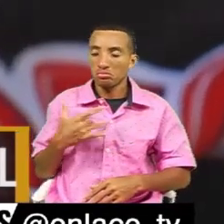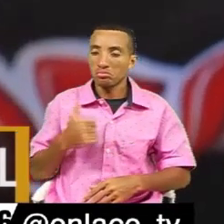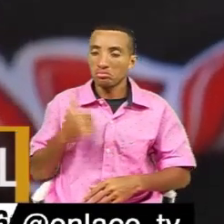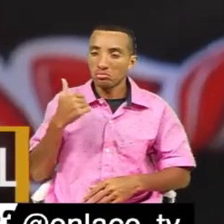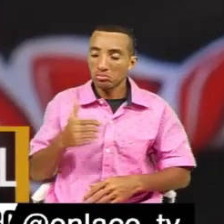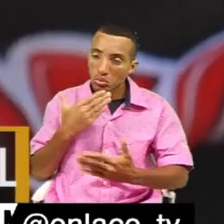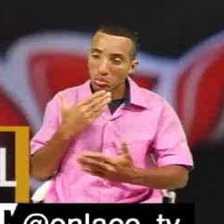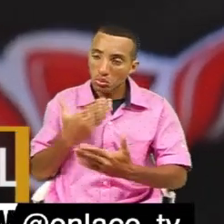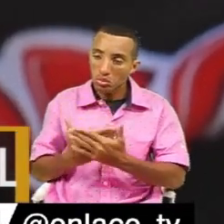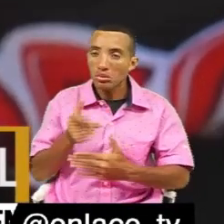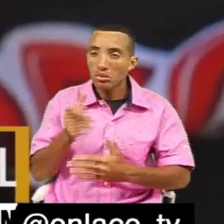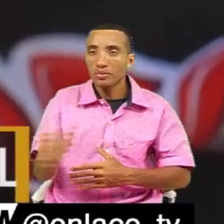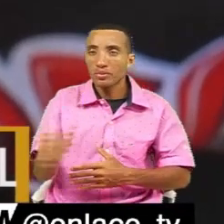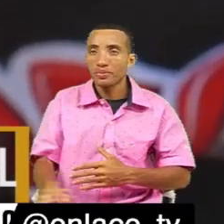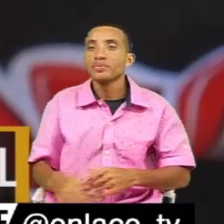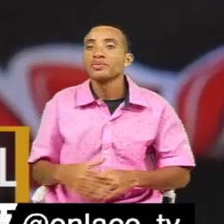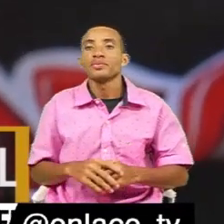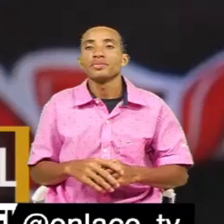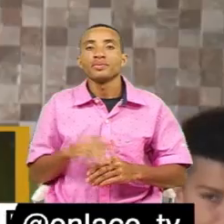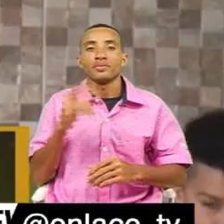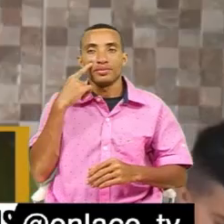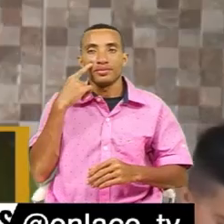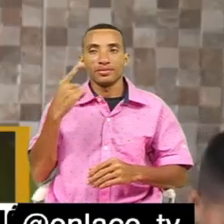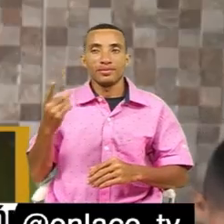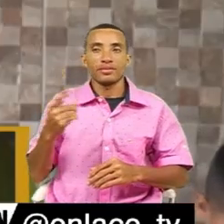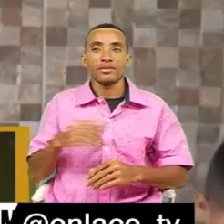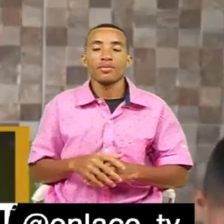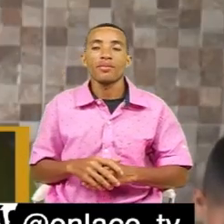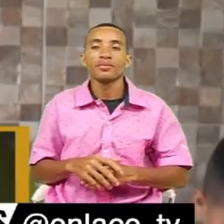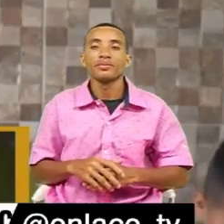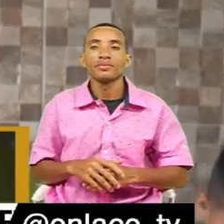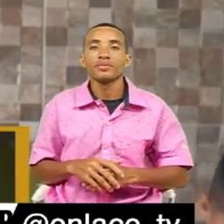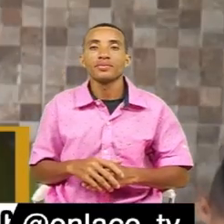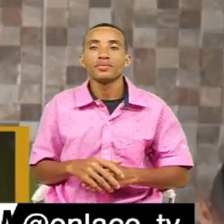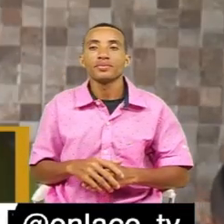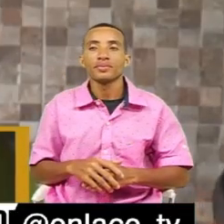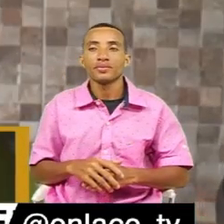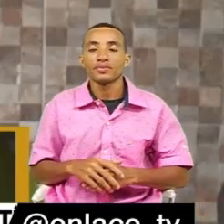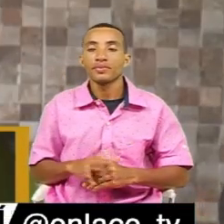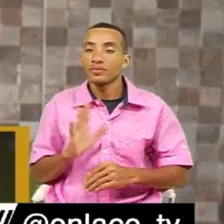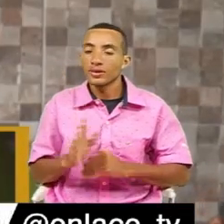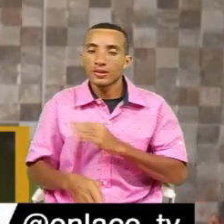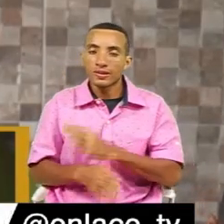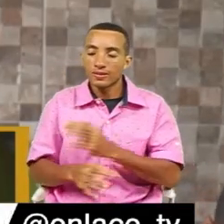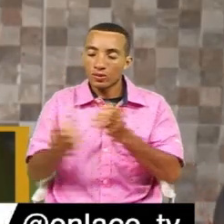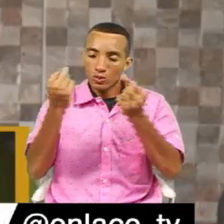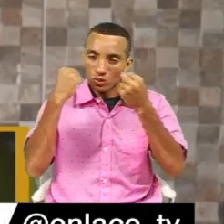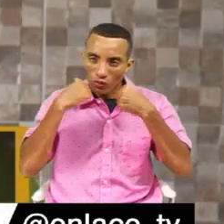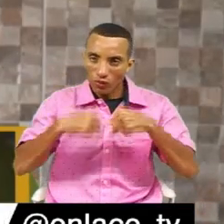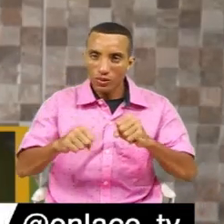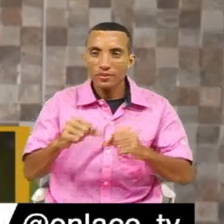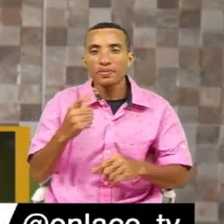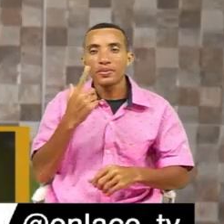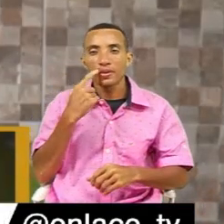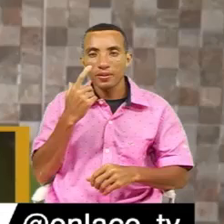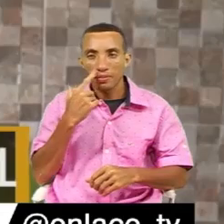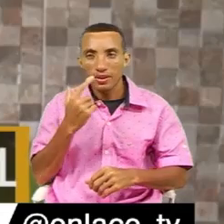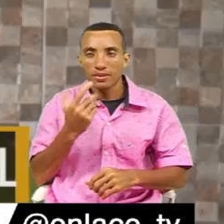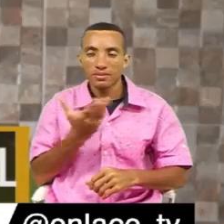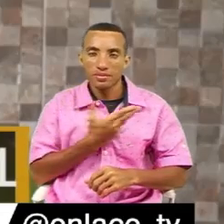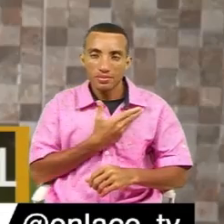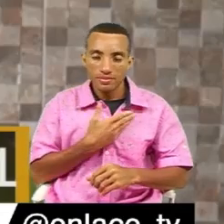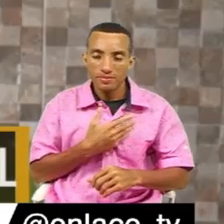pues ahí se están viendo los resultados, ya que pues con mucho sacrificio y esfuerzo de sus padres